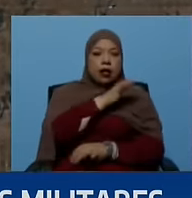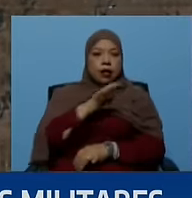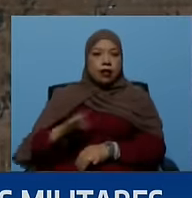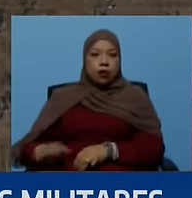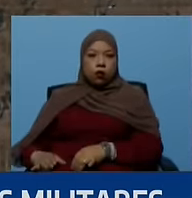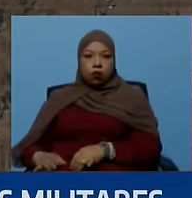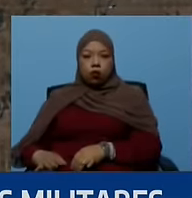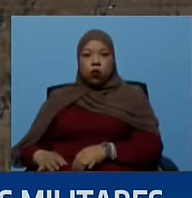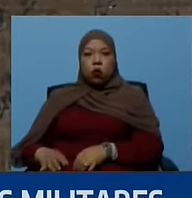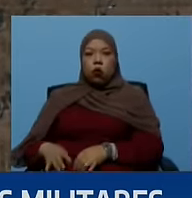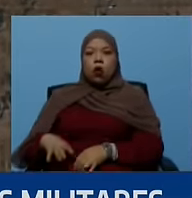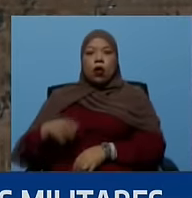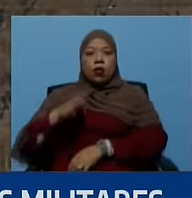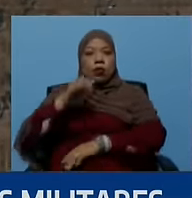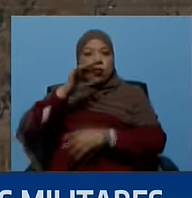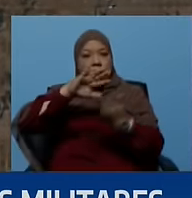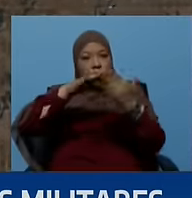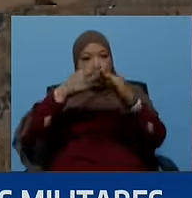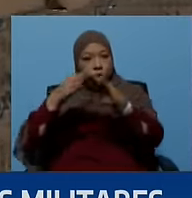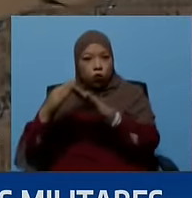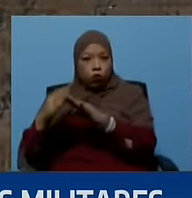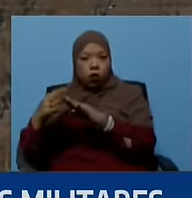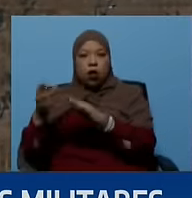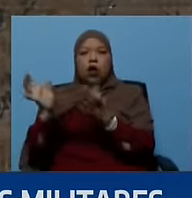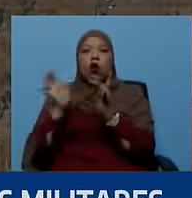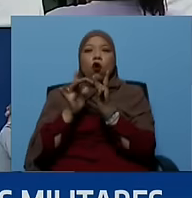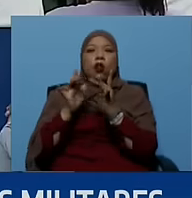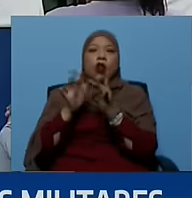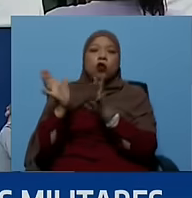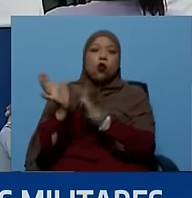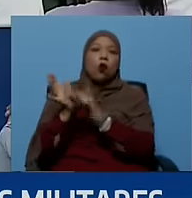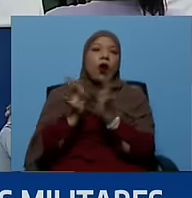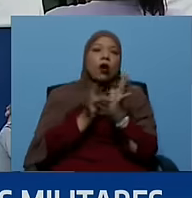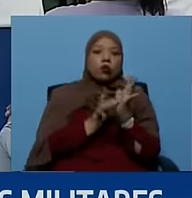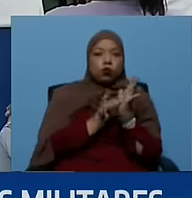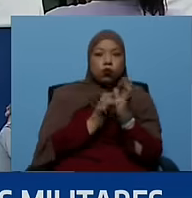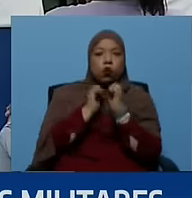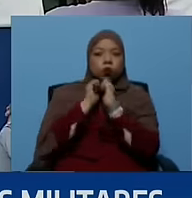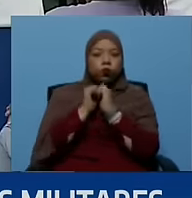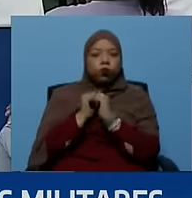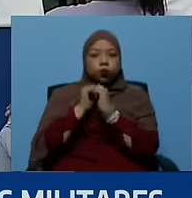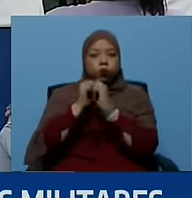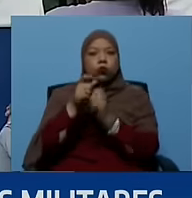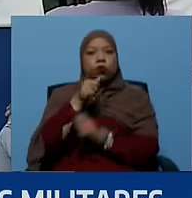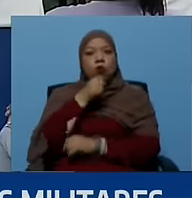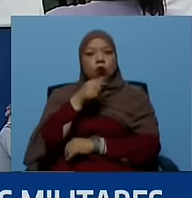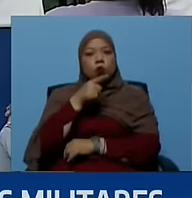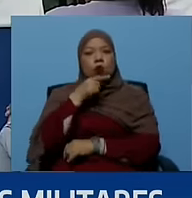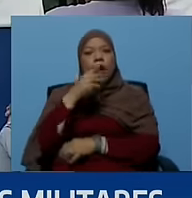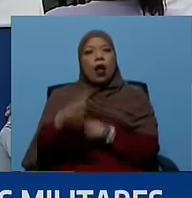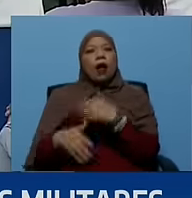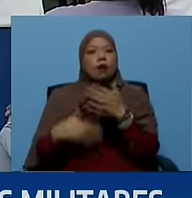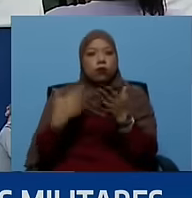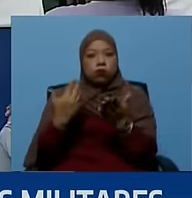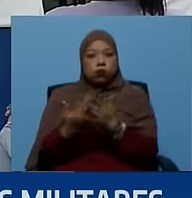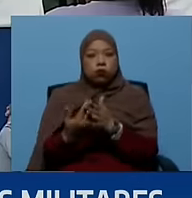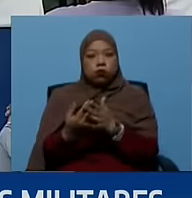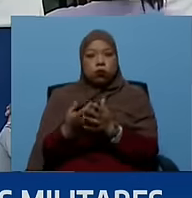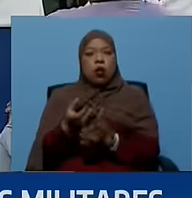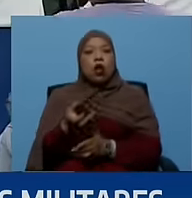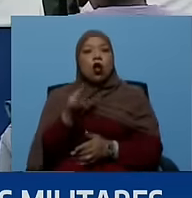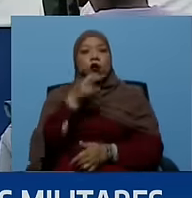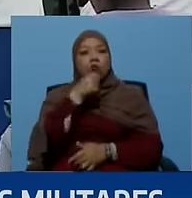cristiano de catacumba sin intermediario no tengo intermediario no tengo ninguna sotana que me sirva de